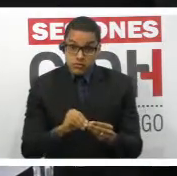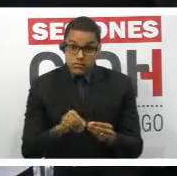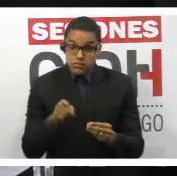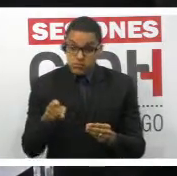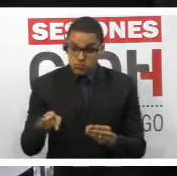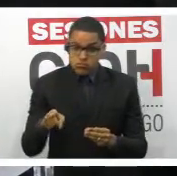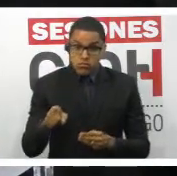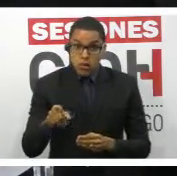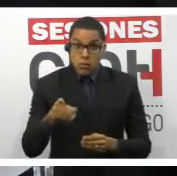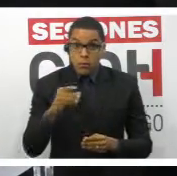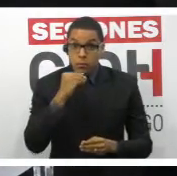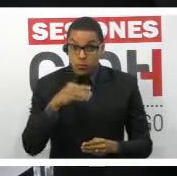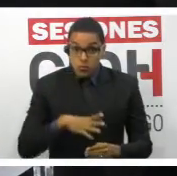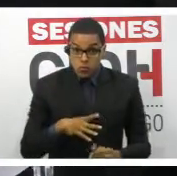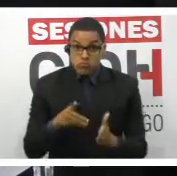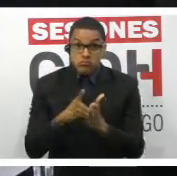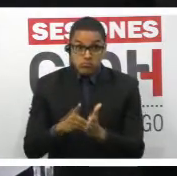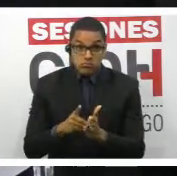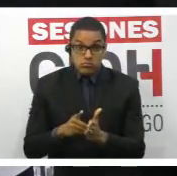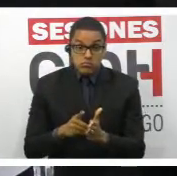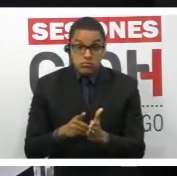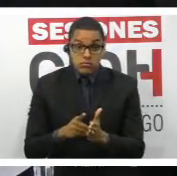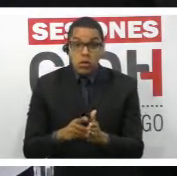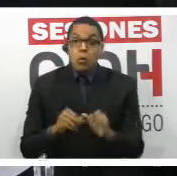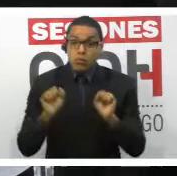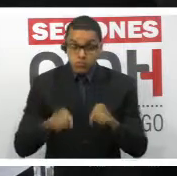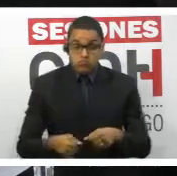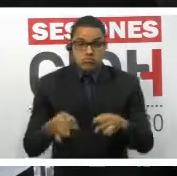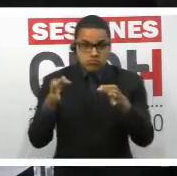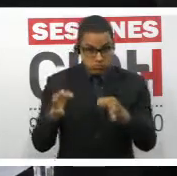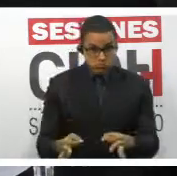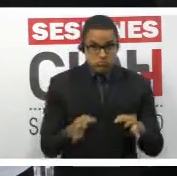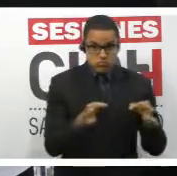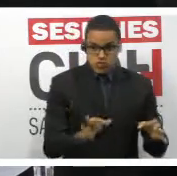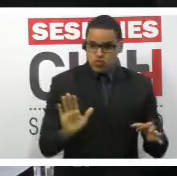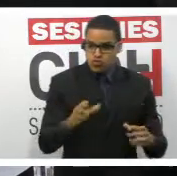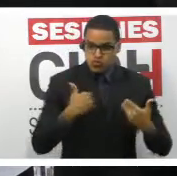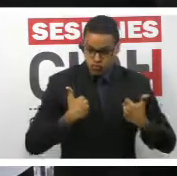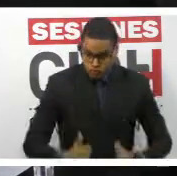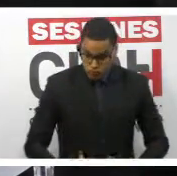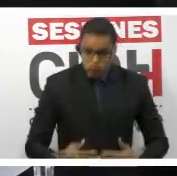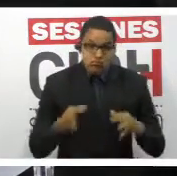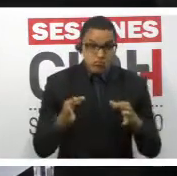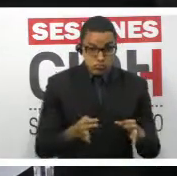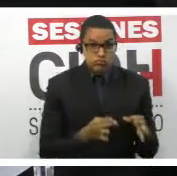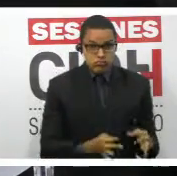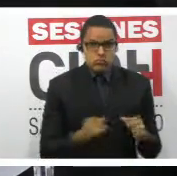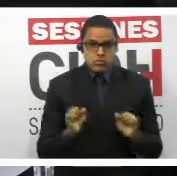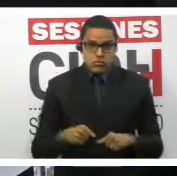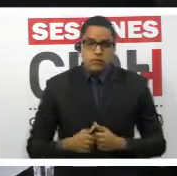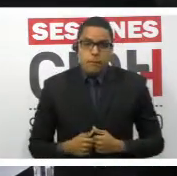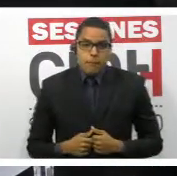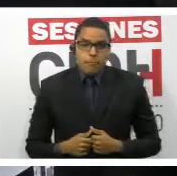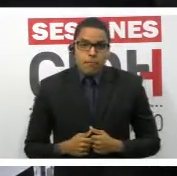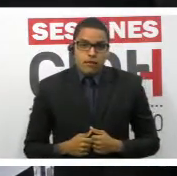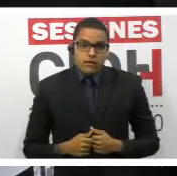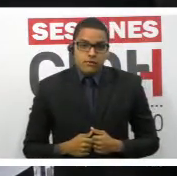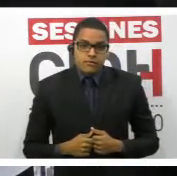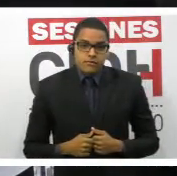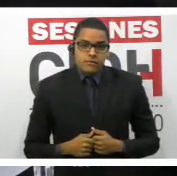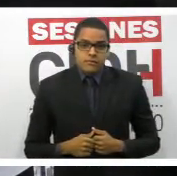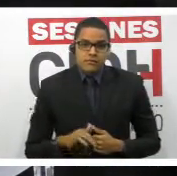también establece el sistema de tutela en el que una persona toma la decisión por la persona con discapacidad